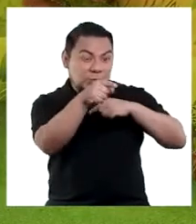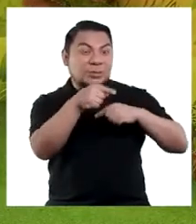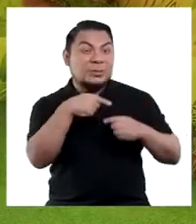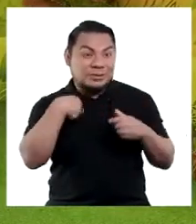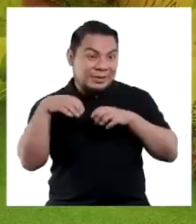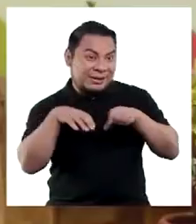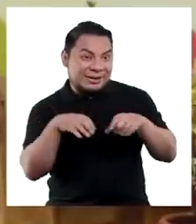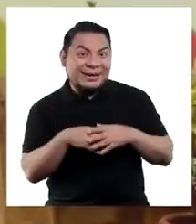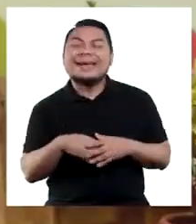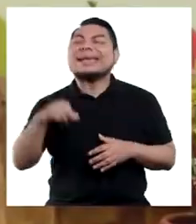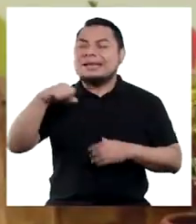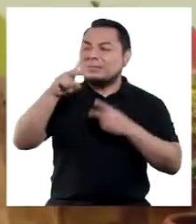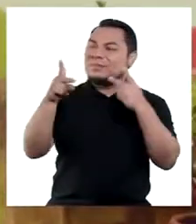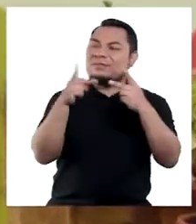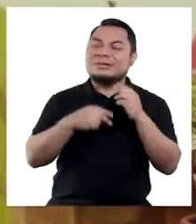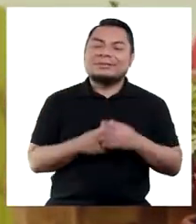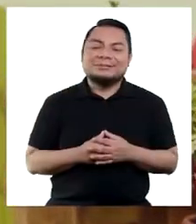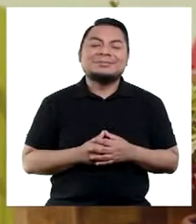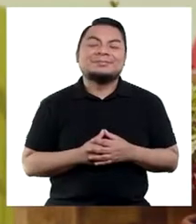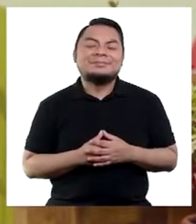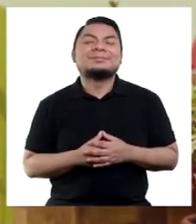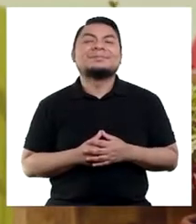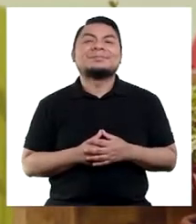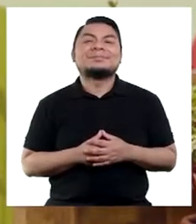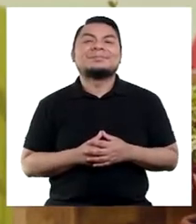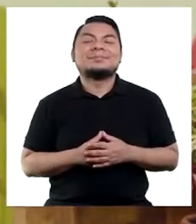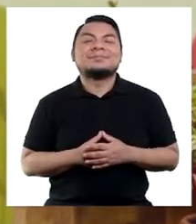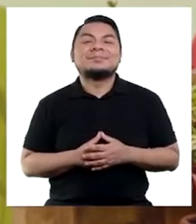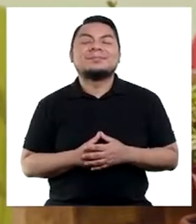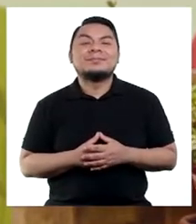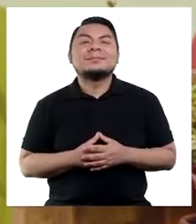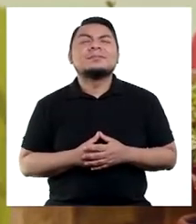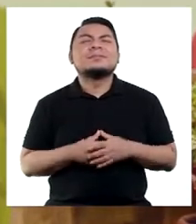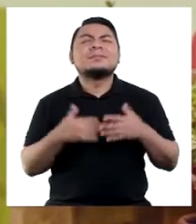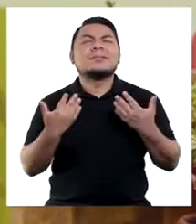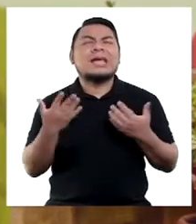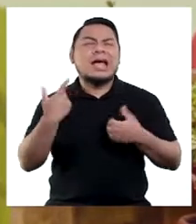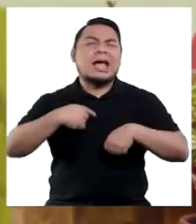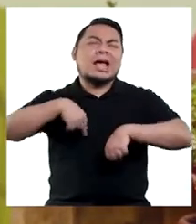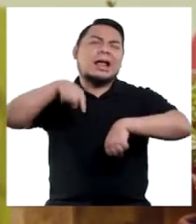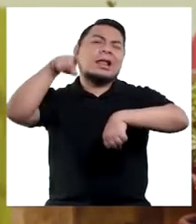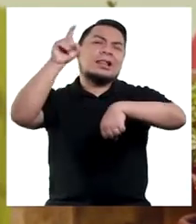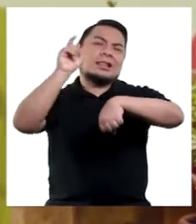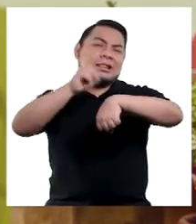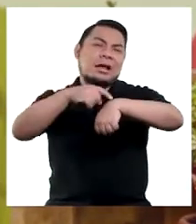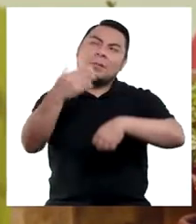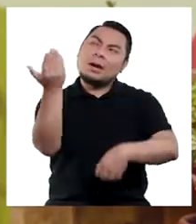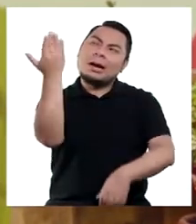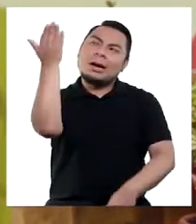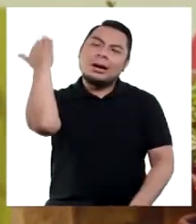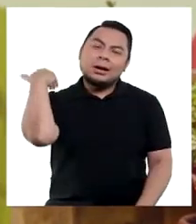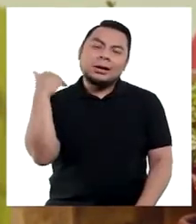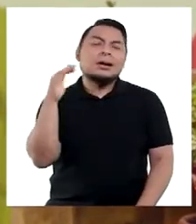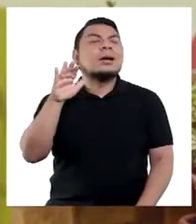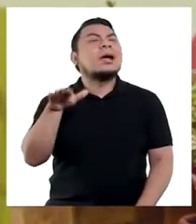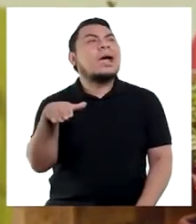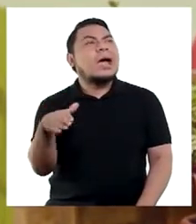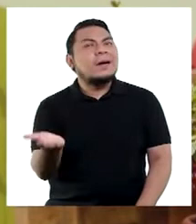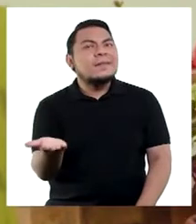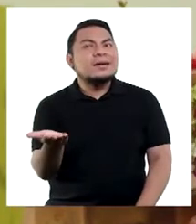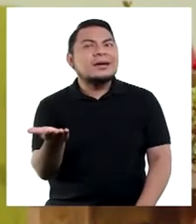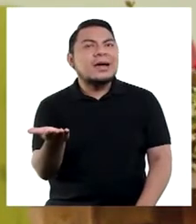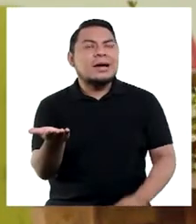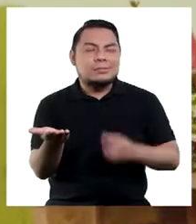perfecto está bien hace mucho tiempo atrás había